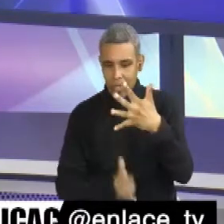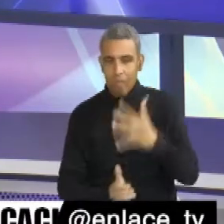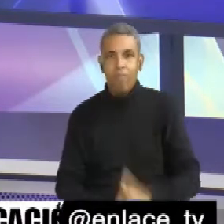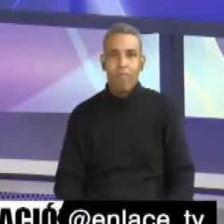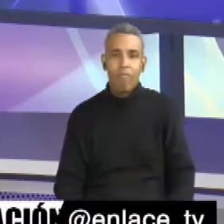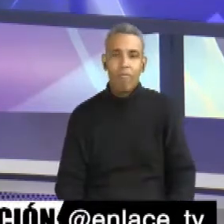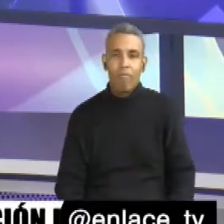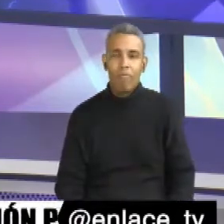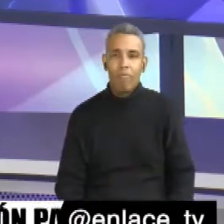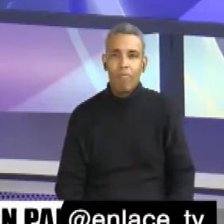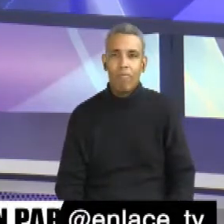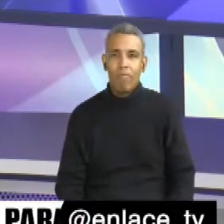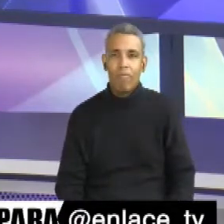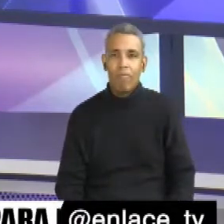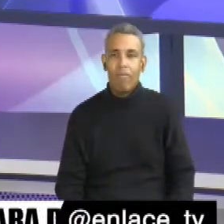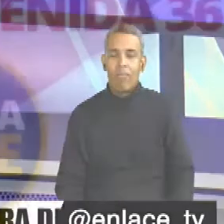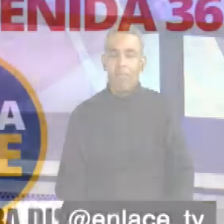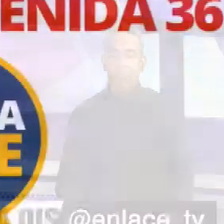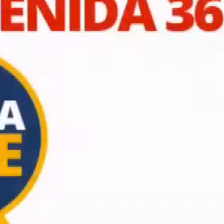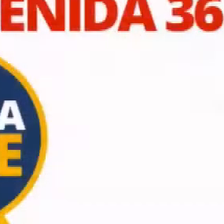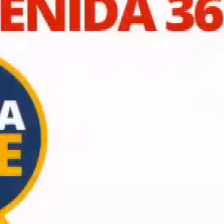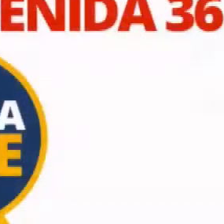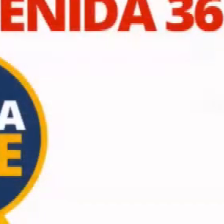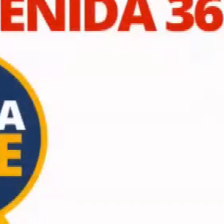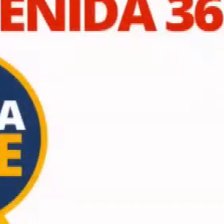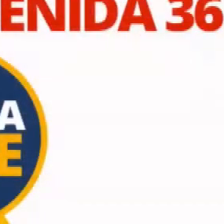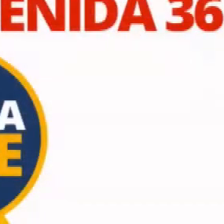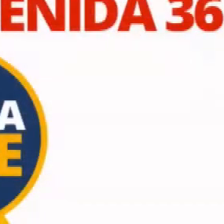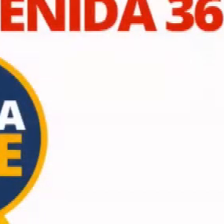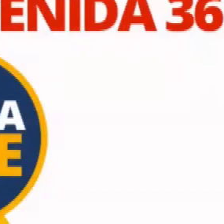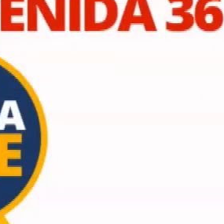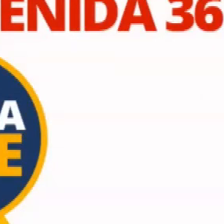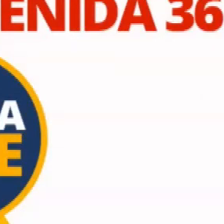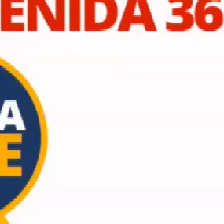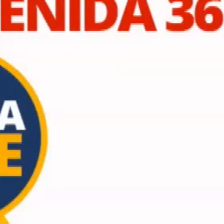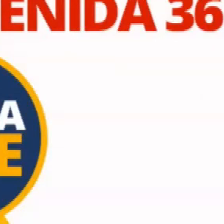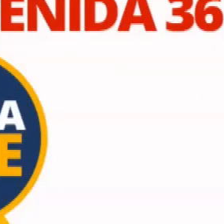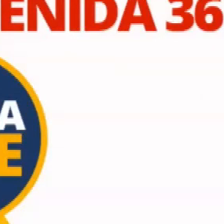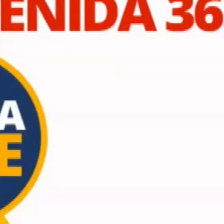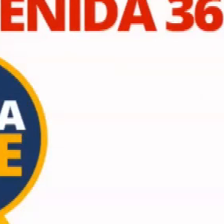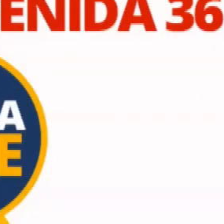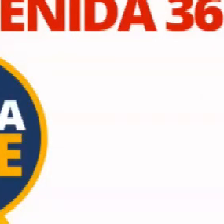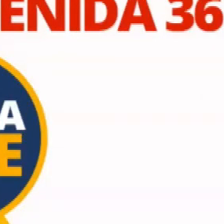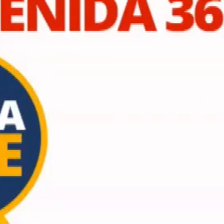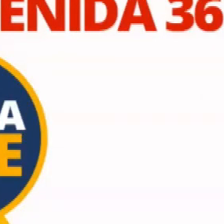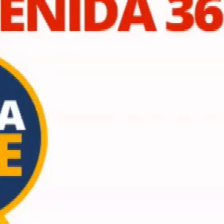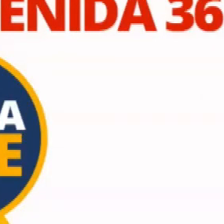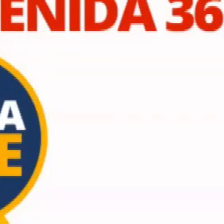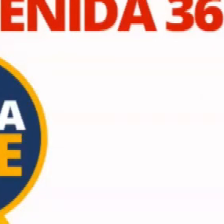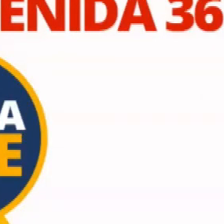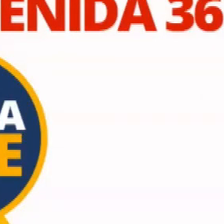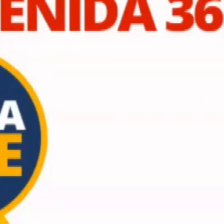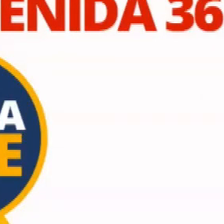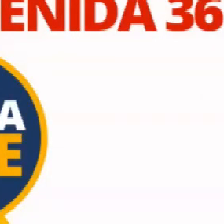de despedirnos, recuerde Materiales Eléctricos Electrofer, ilumina tu vida, ahora en su nueva sede en la avenida 36.